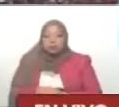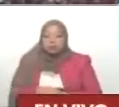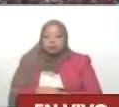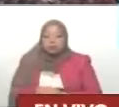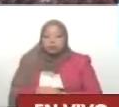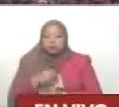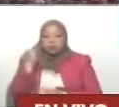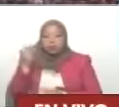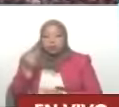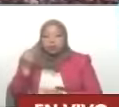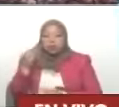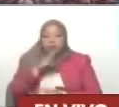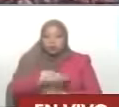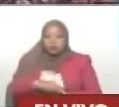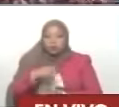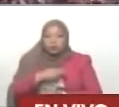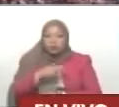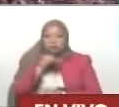ya tenía la visión,